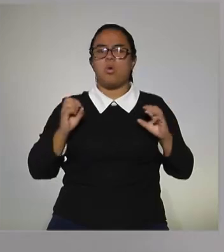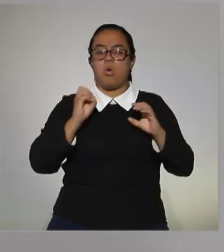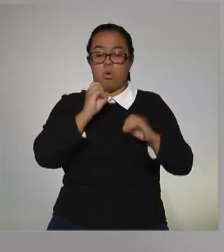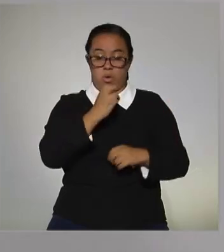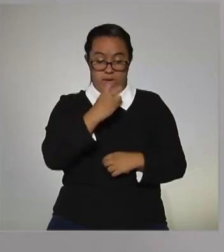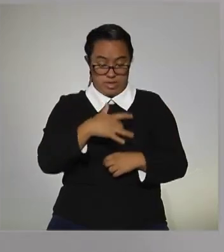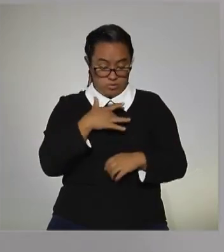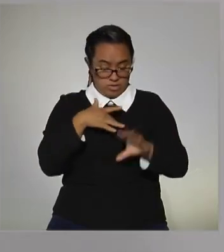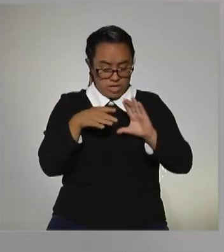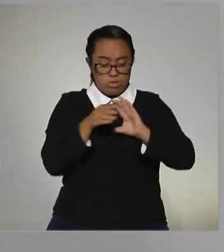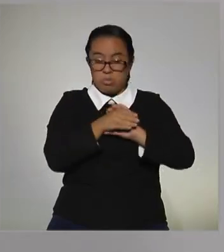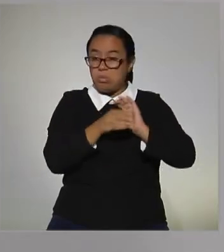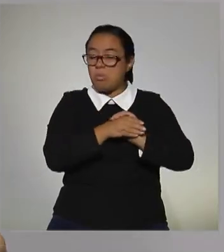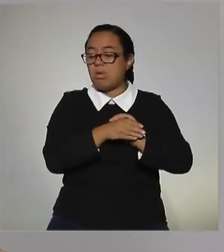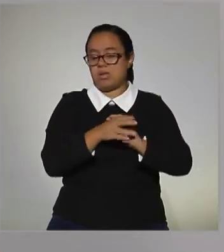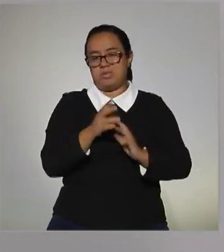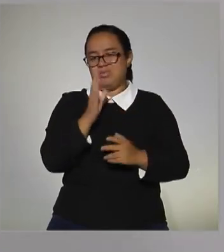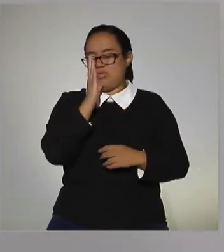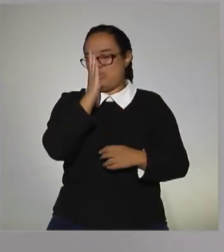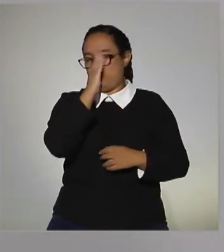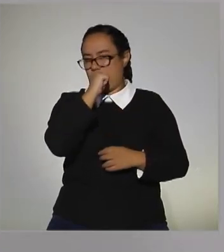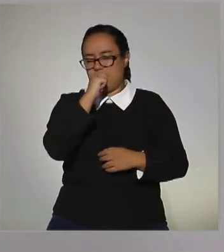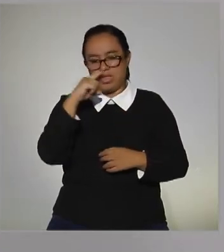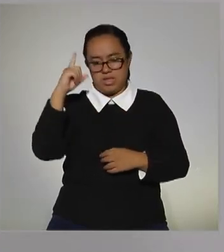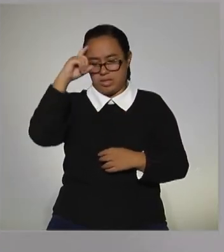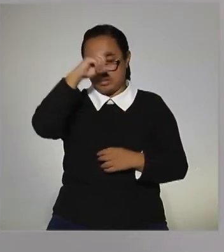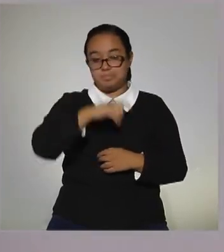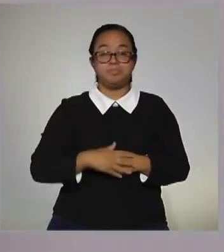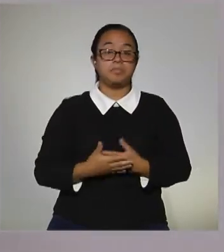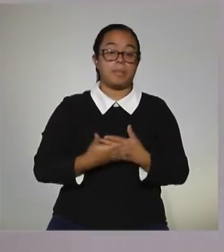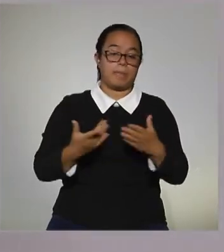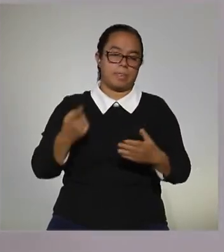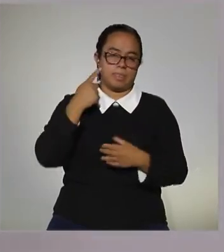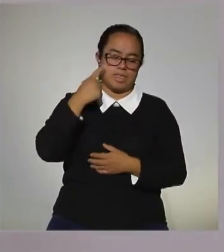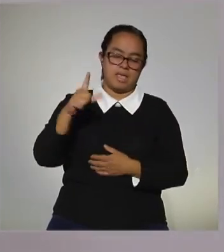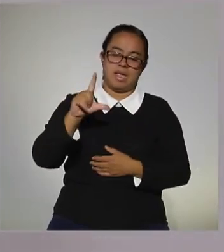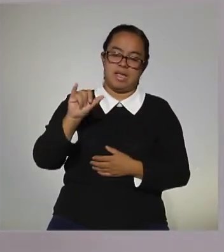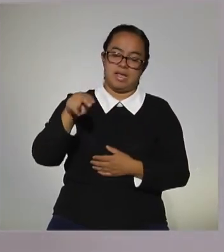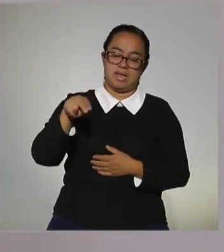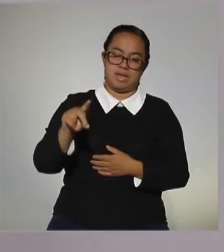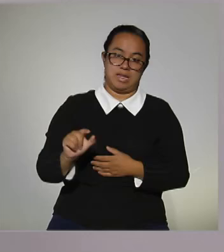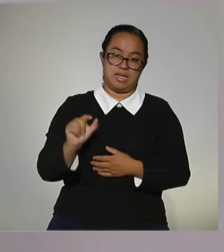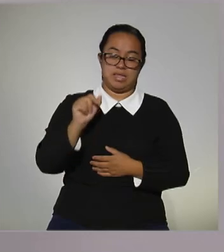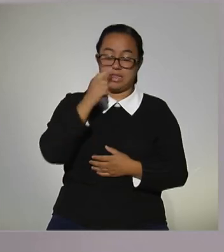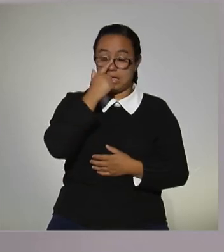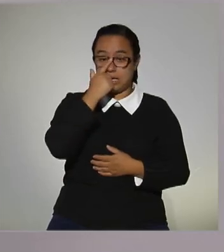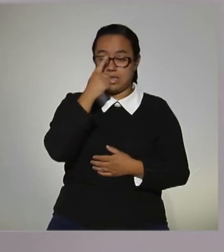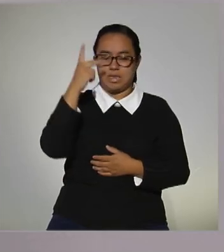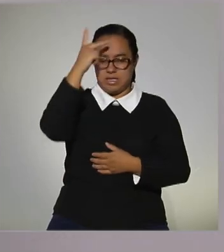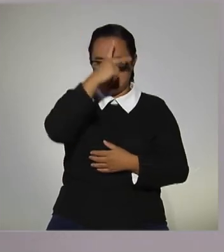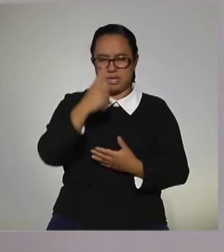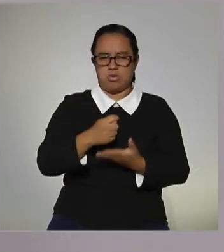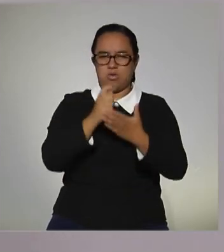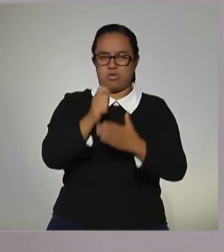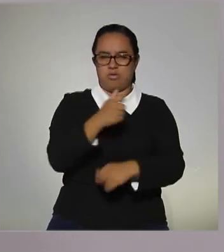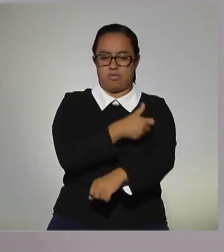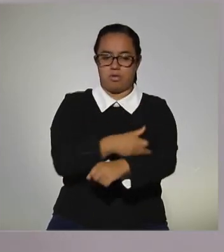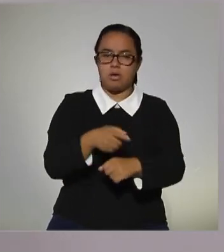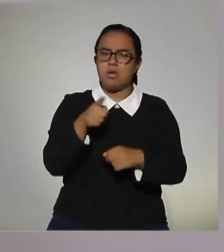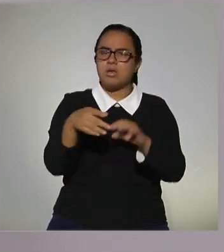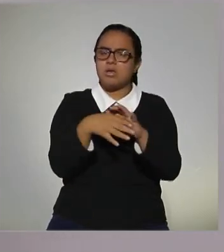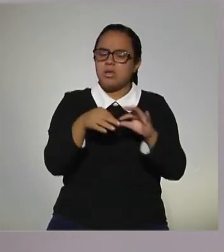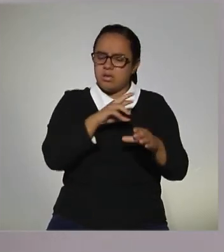las situaciones como tal. Bien, vamos a escuchar a Linda Martín, psicoterapeuta familiar, nos habla sobre el resentimiento,